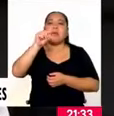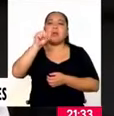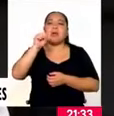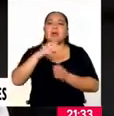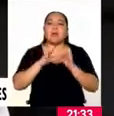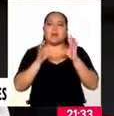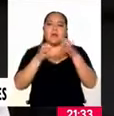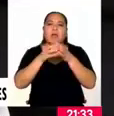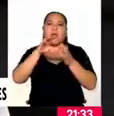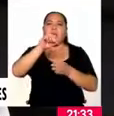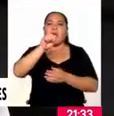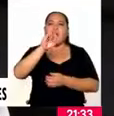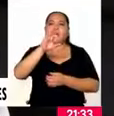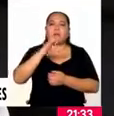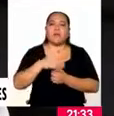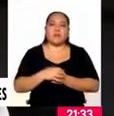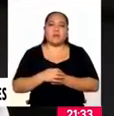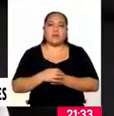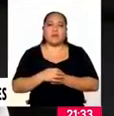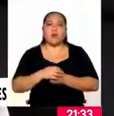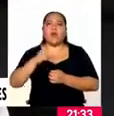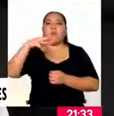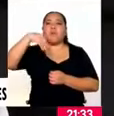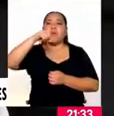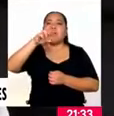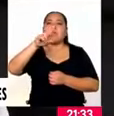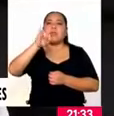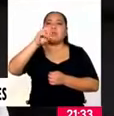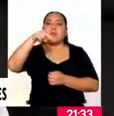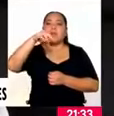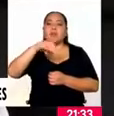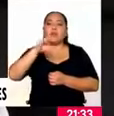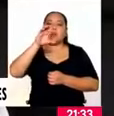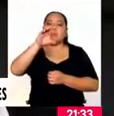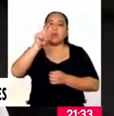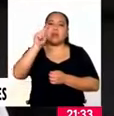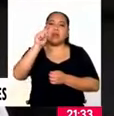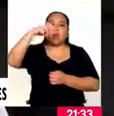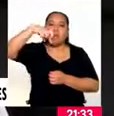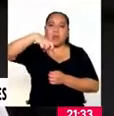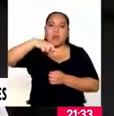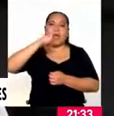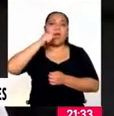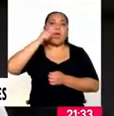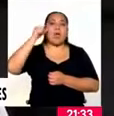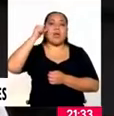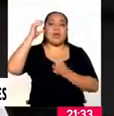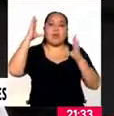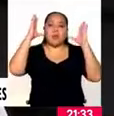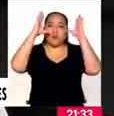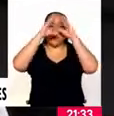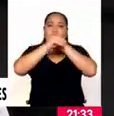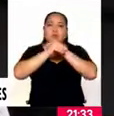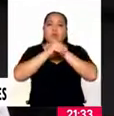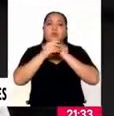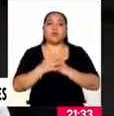de la CAP, con Benigno Chirinos y la delegación de la CTP. Anoche, por un error, por un